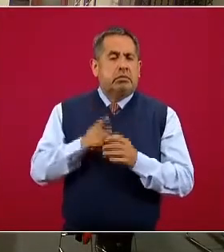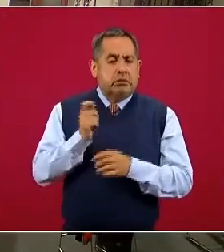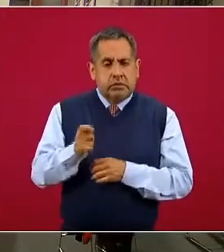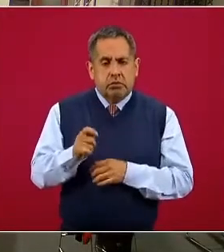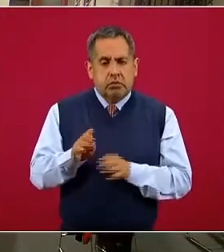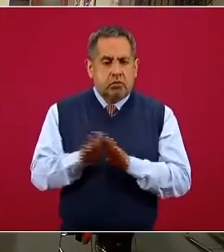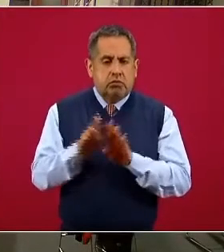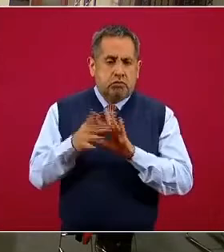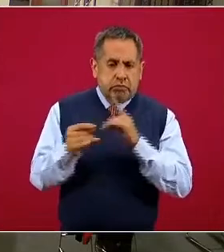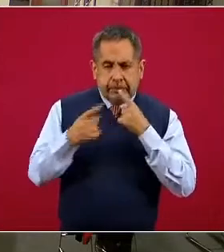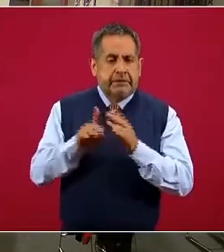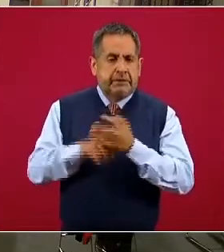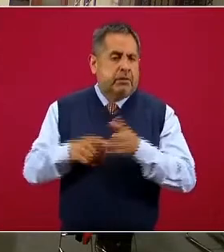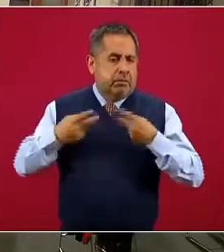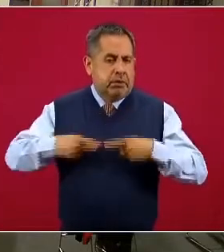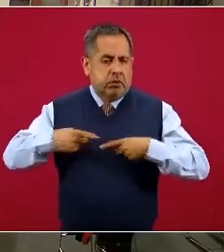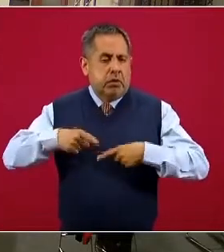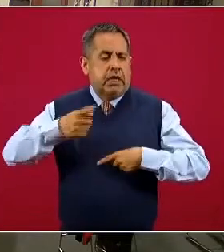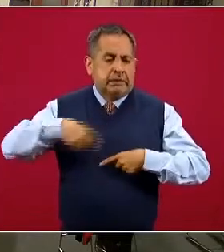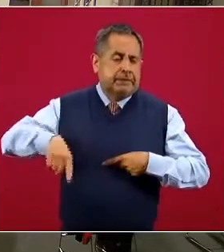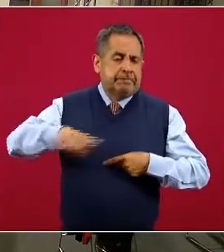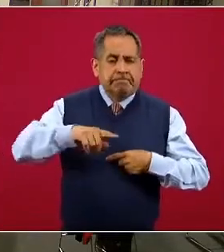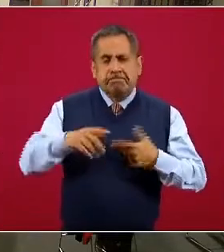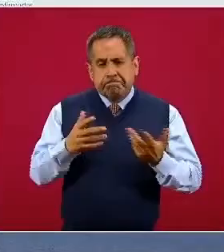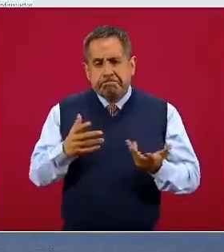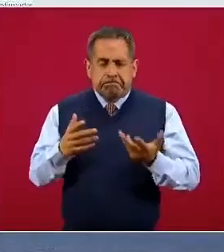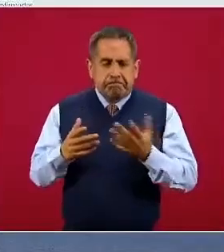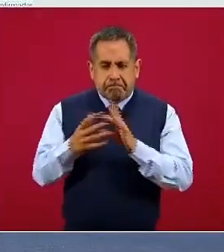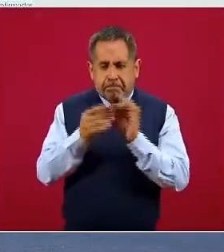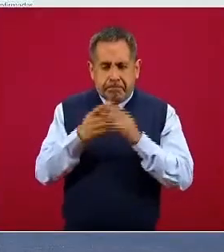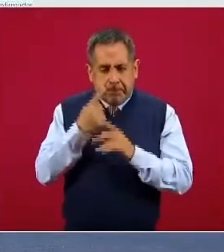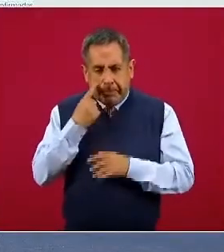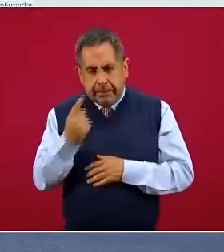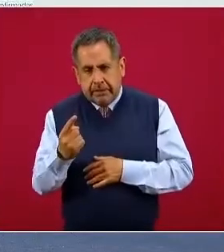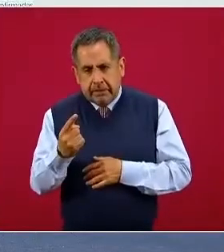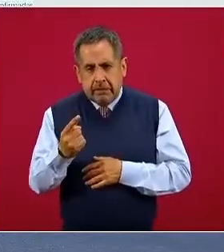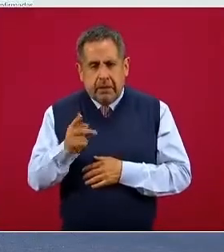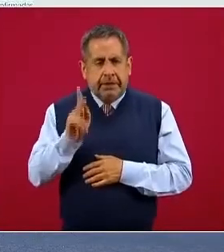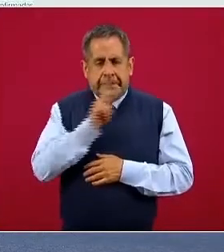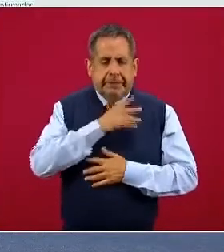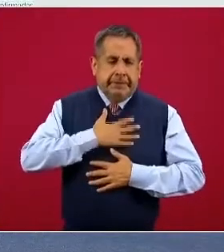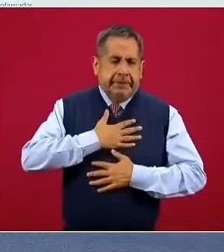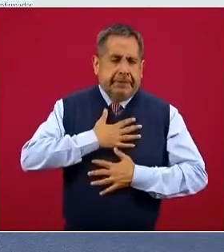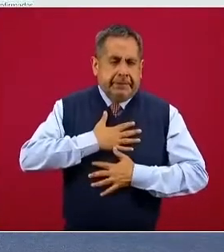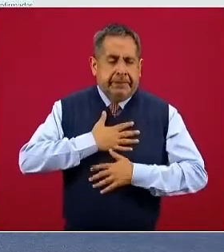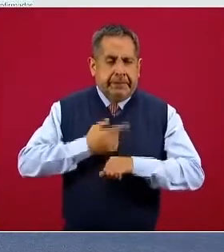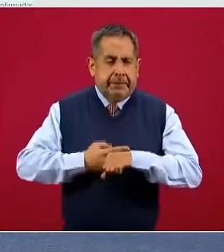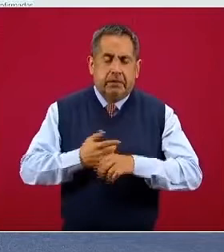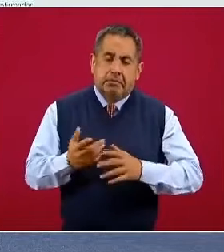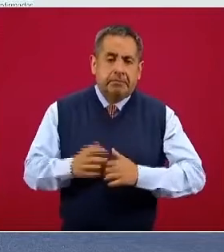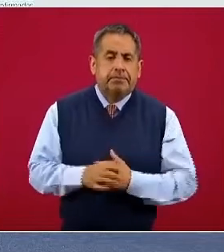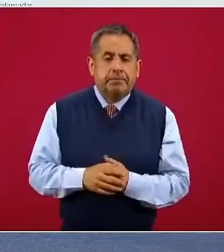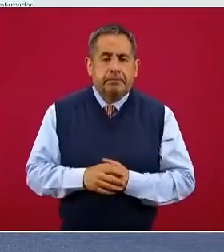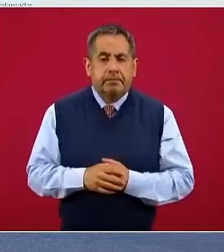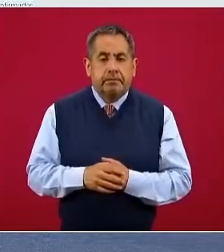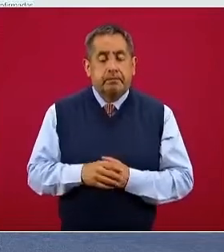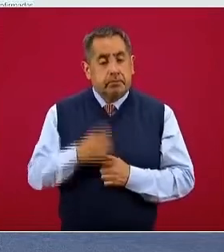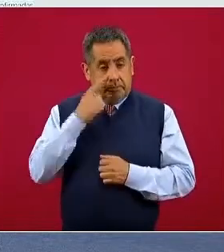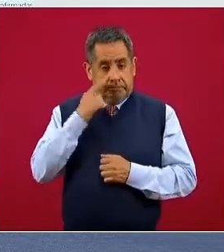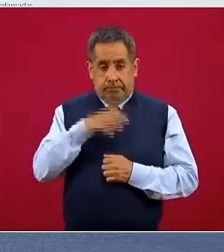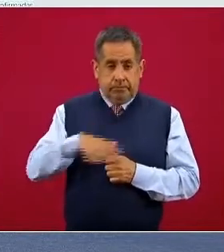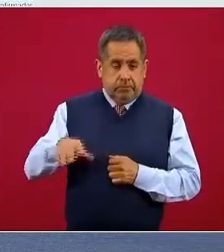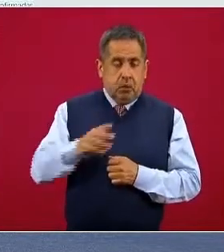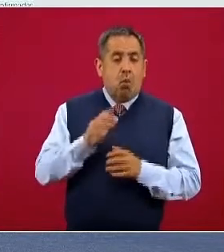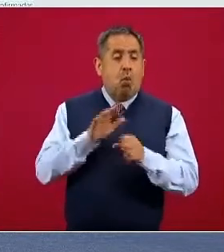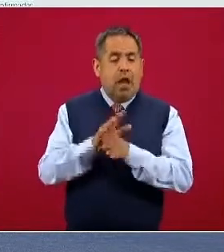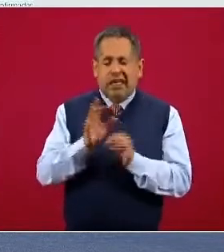el total de personas que están presentando este síndrome respiratorio. Sin embargo, el porcentaje de positividad, que es